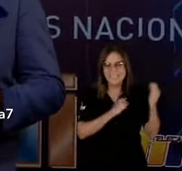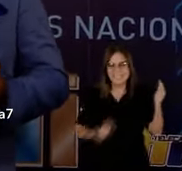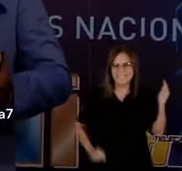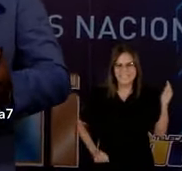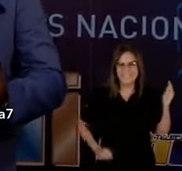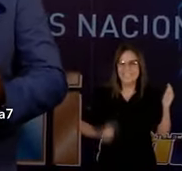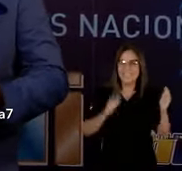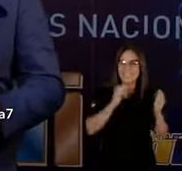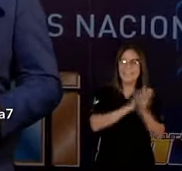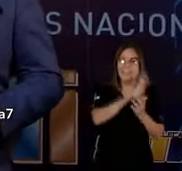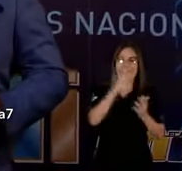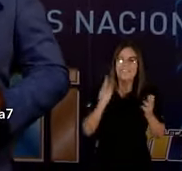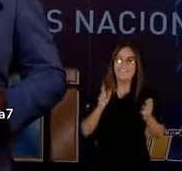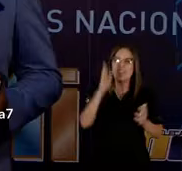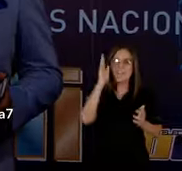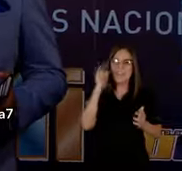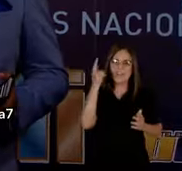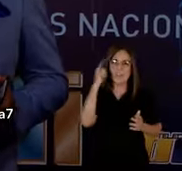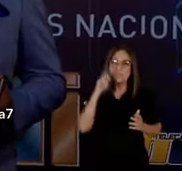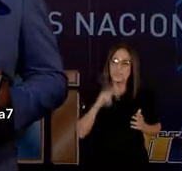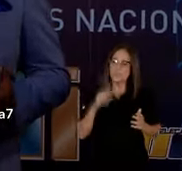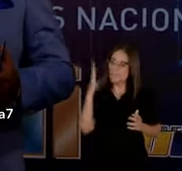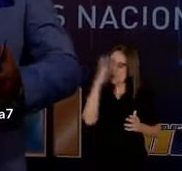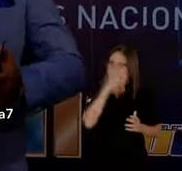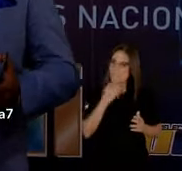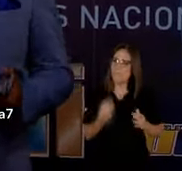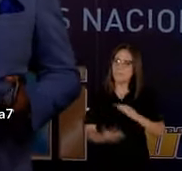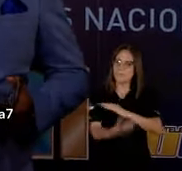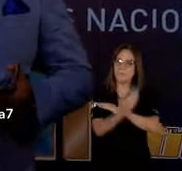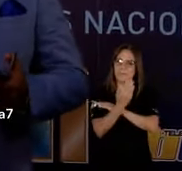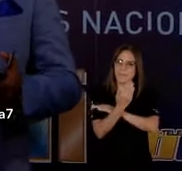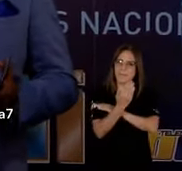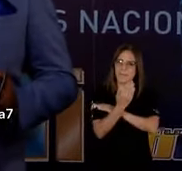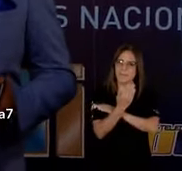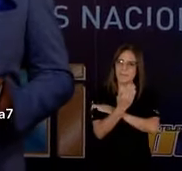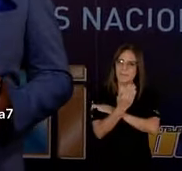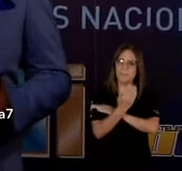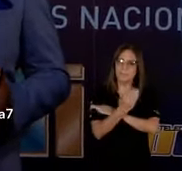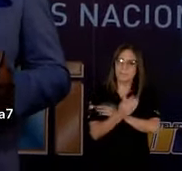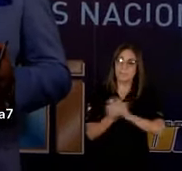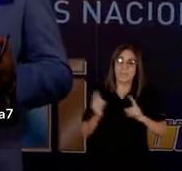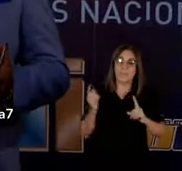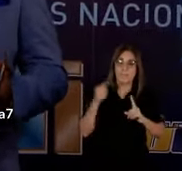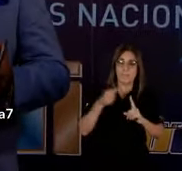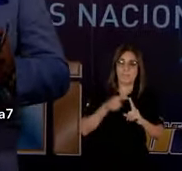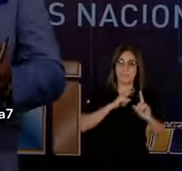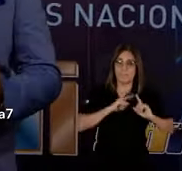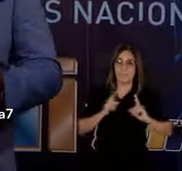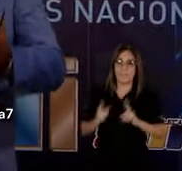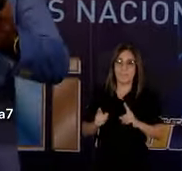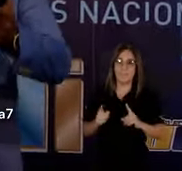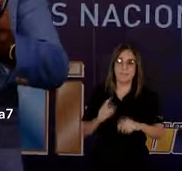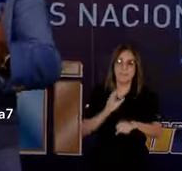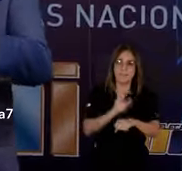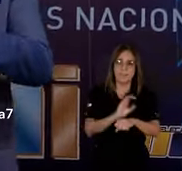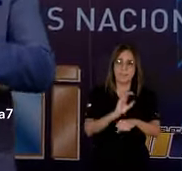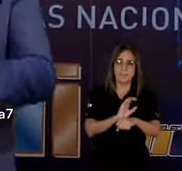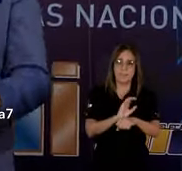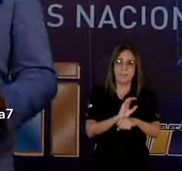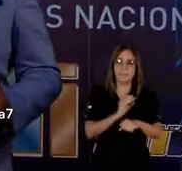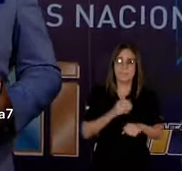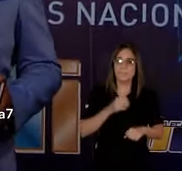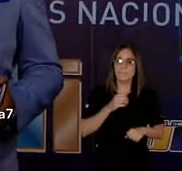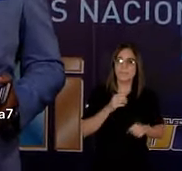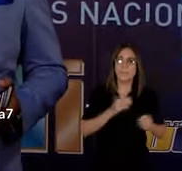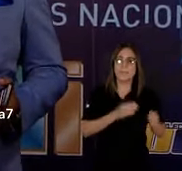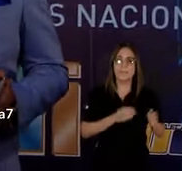Dios por esta hermosa mañana que estamos viviendo directamente de la iglesia La Senda Antigua en el barrio Piñas, en Toalta, Puerto Rico,